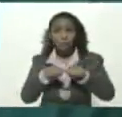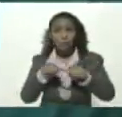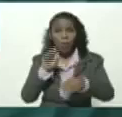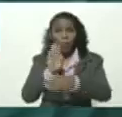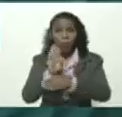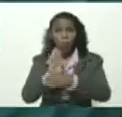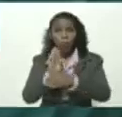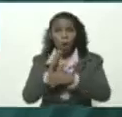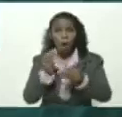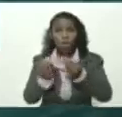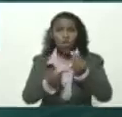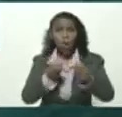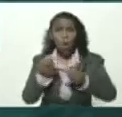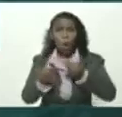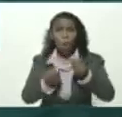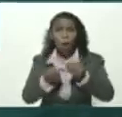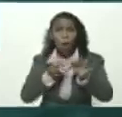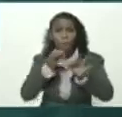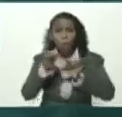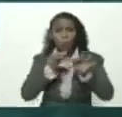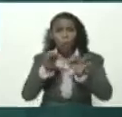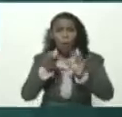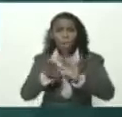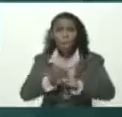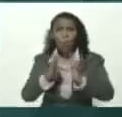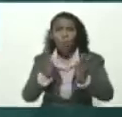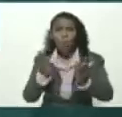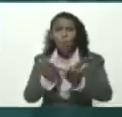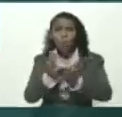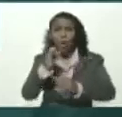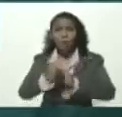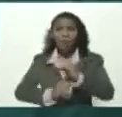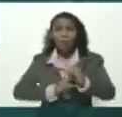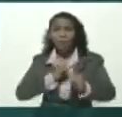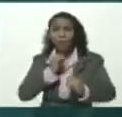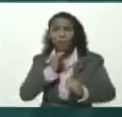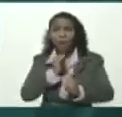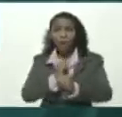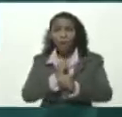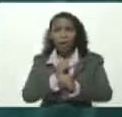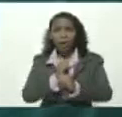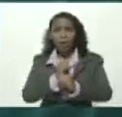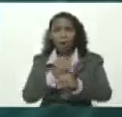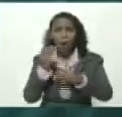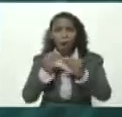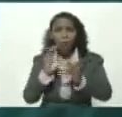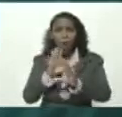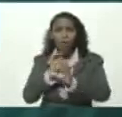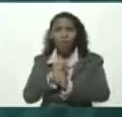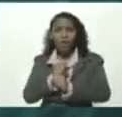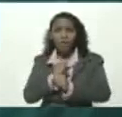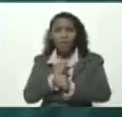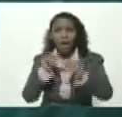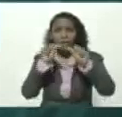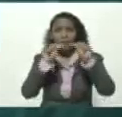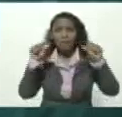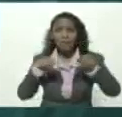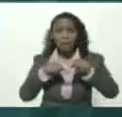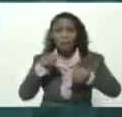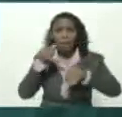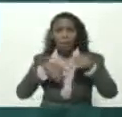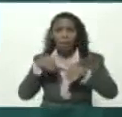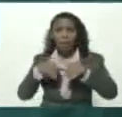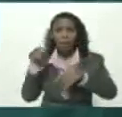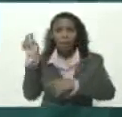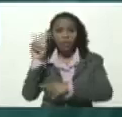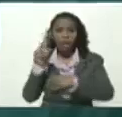cómo explicamos al mundo, no internacionalmente, cómo es confiable el sistema electoral de aquí de Venezuela y también